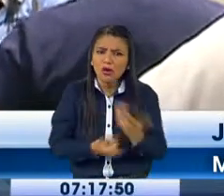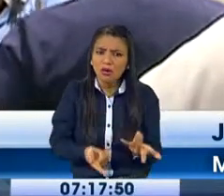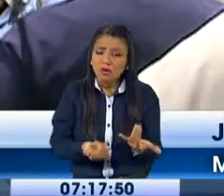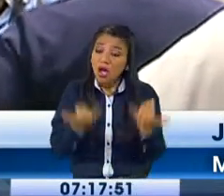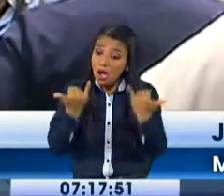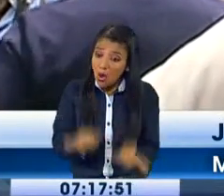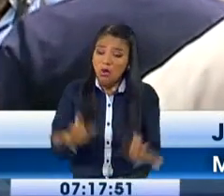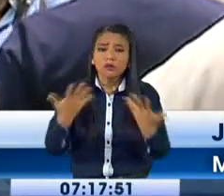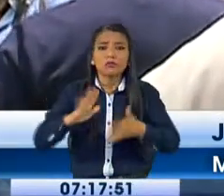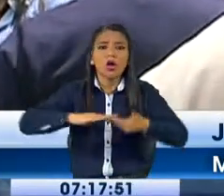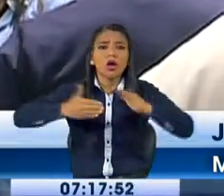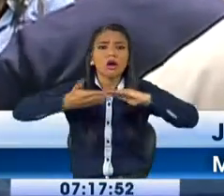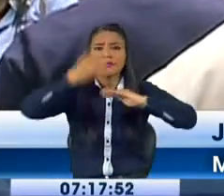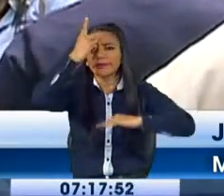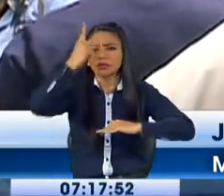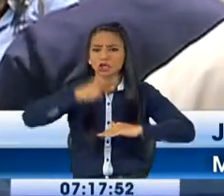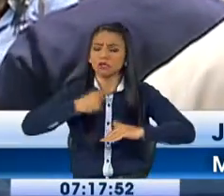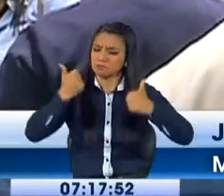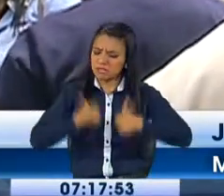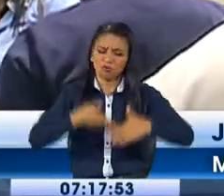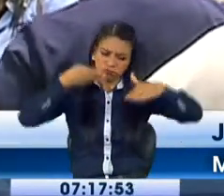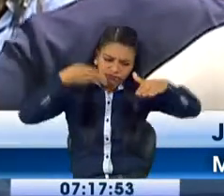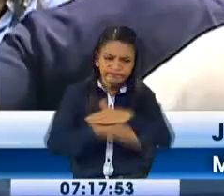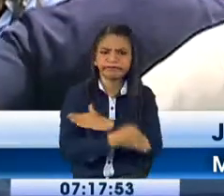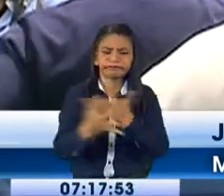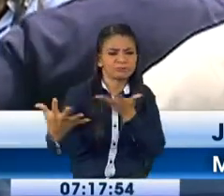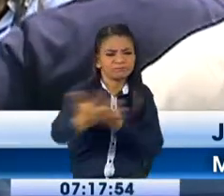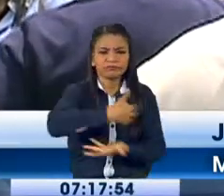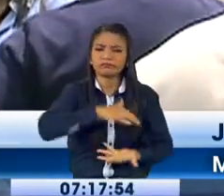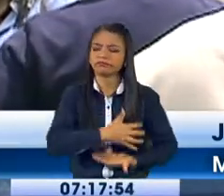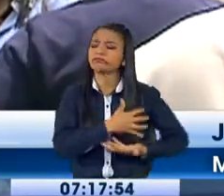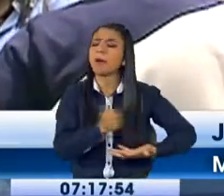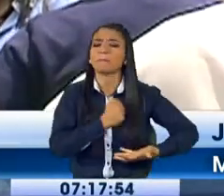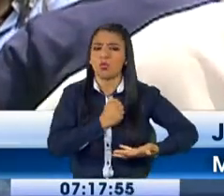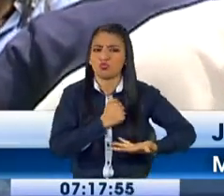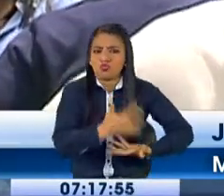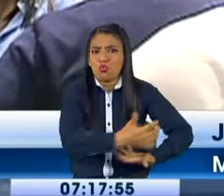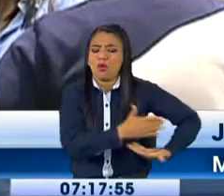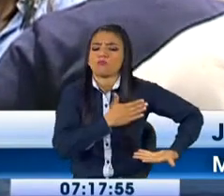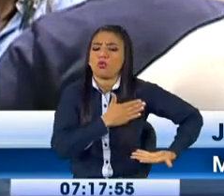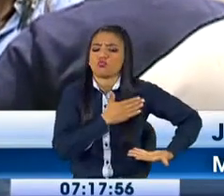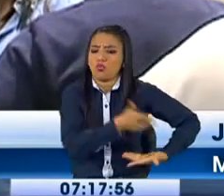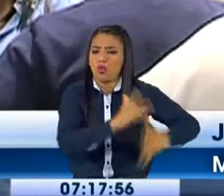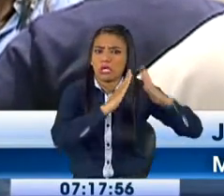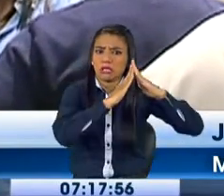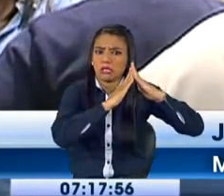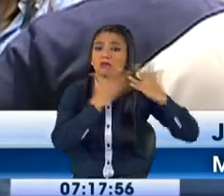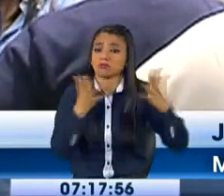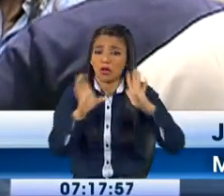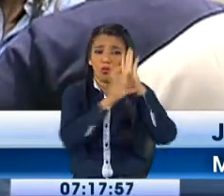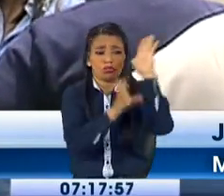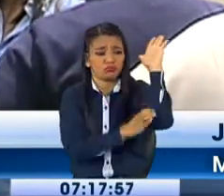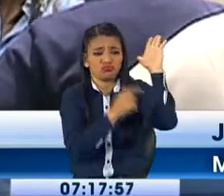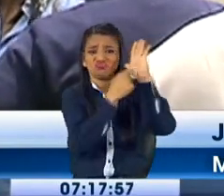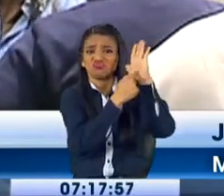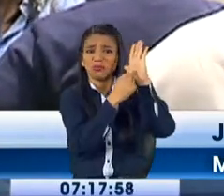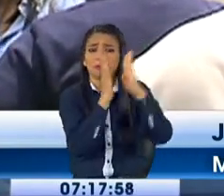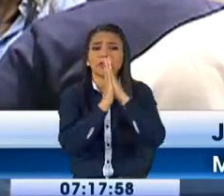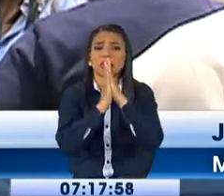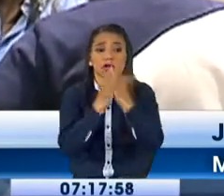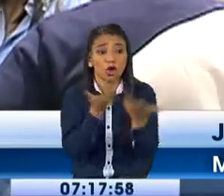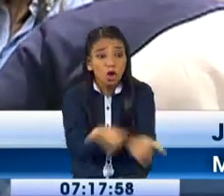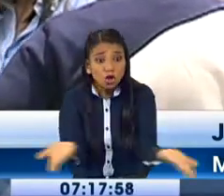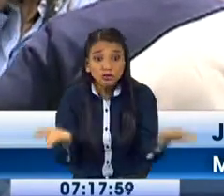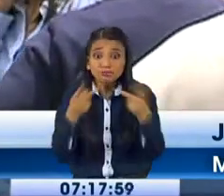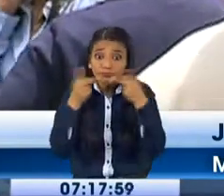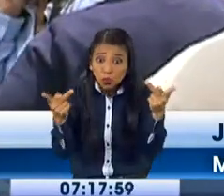decidió hacer uso de su atribución y de hacer uso de lo que nos ha pedido en general la Constitución, es decir, apoderarse de